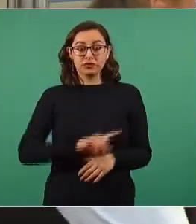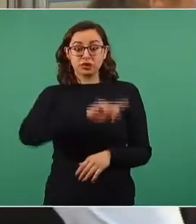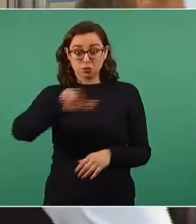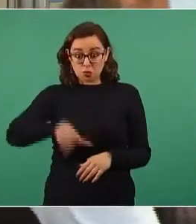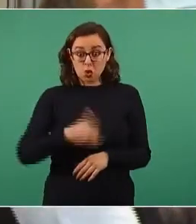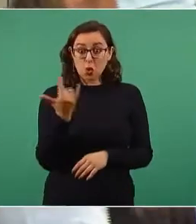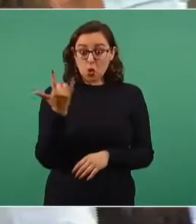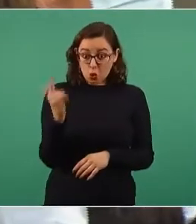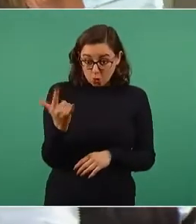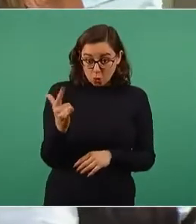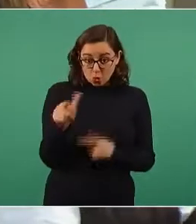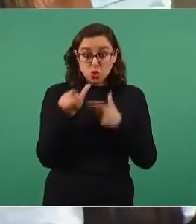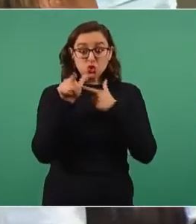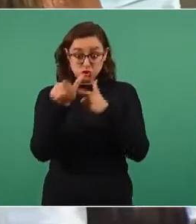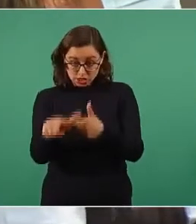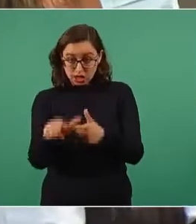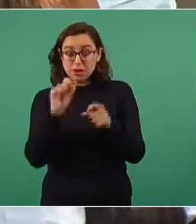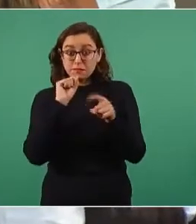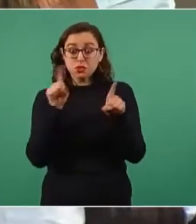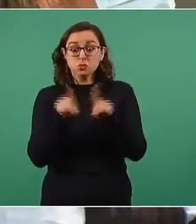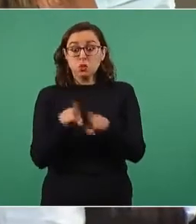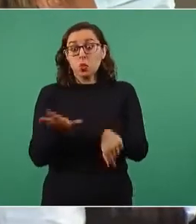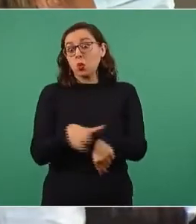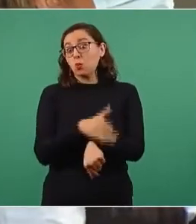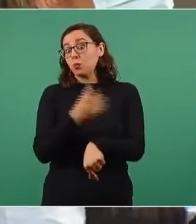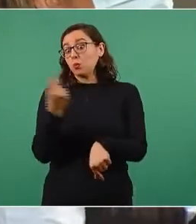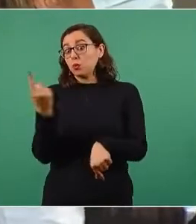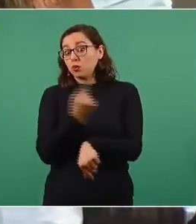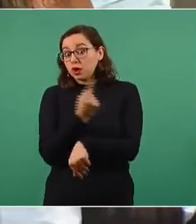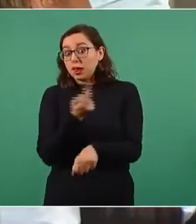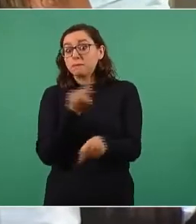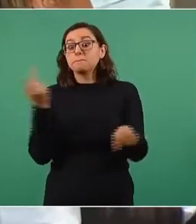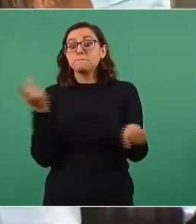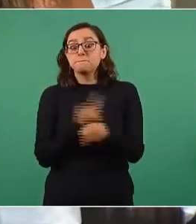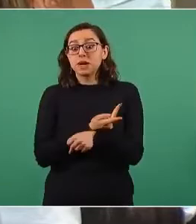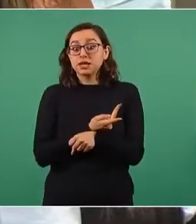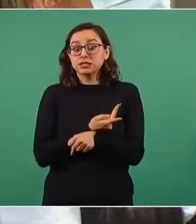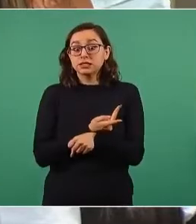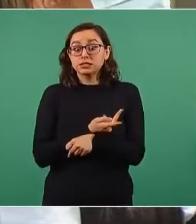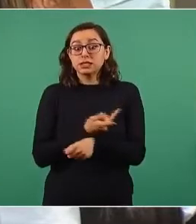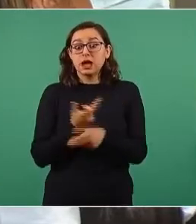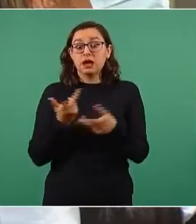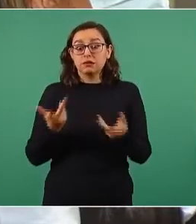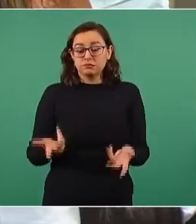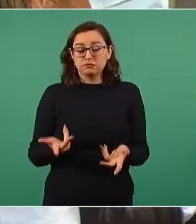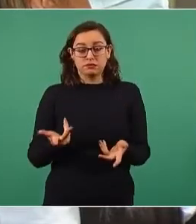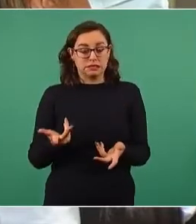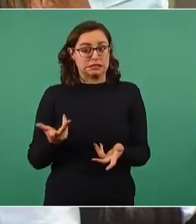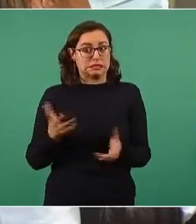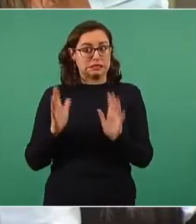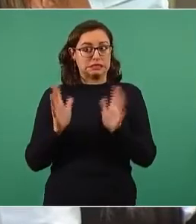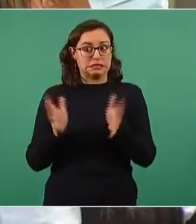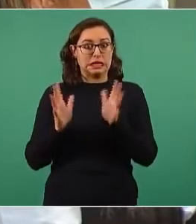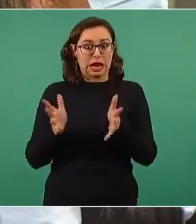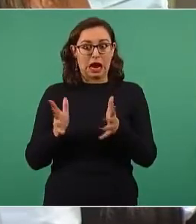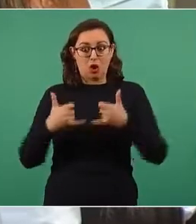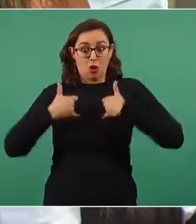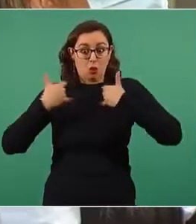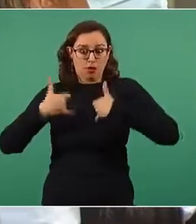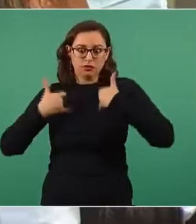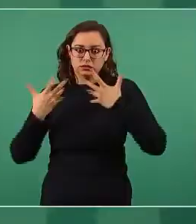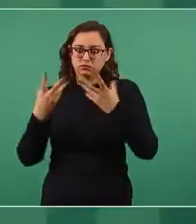Sí. Porque se vienen pues el mayor rango de población urbana en las poblaciones